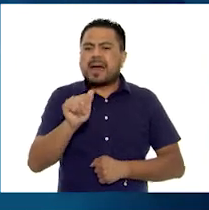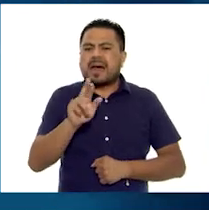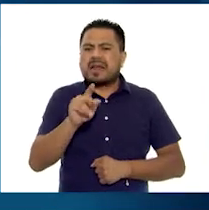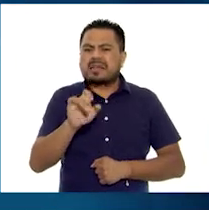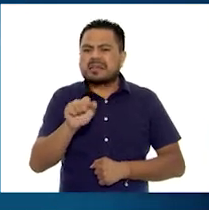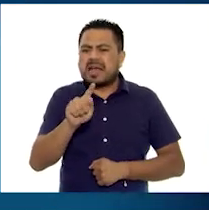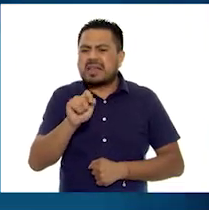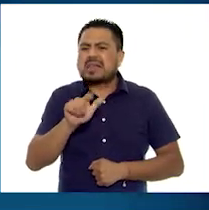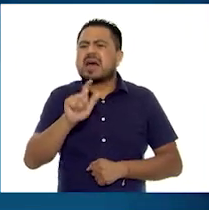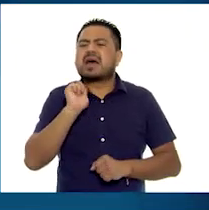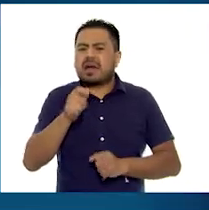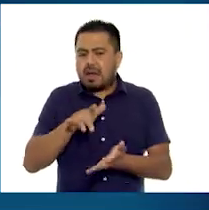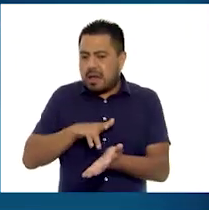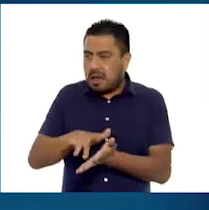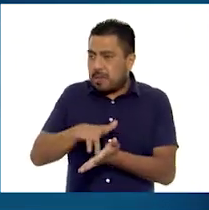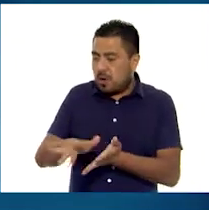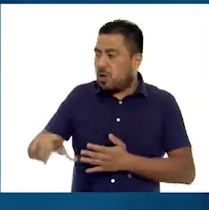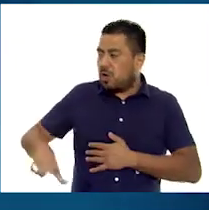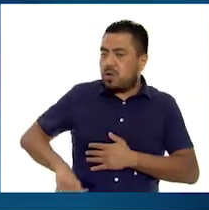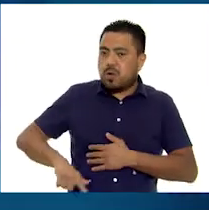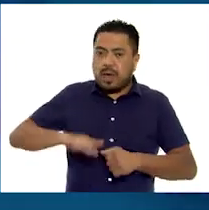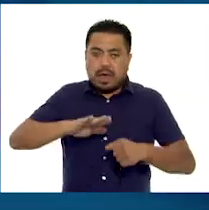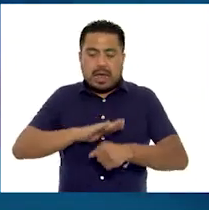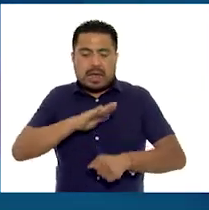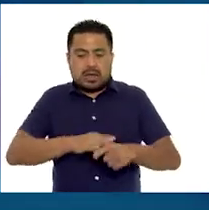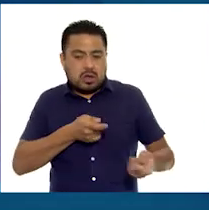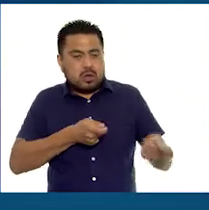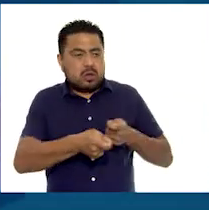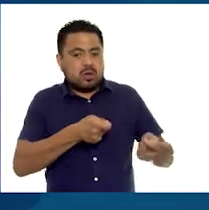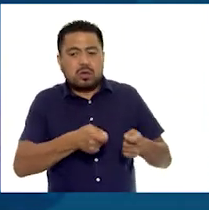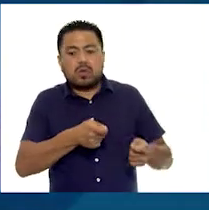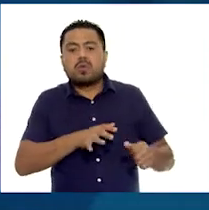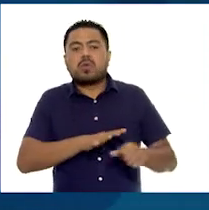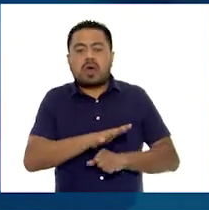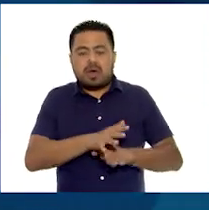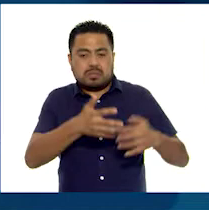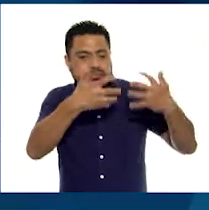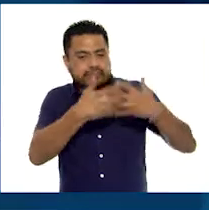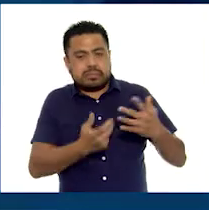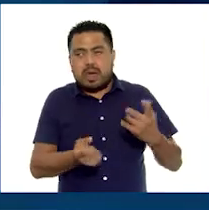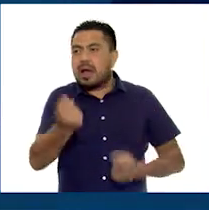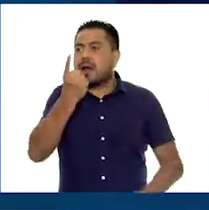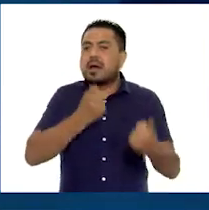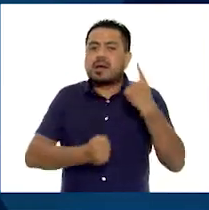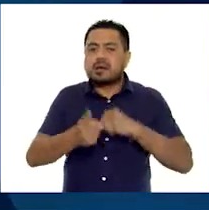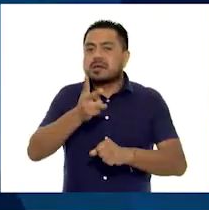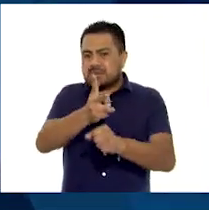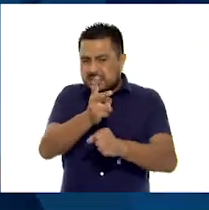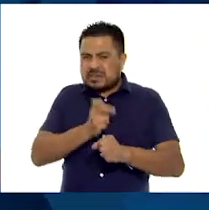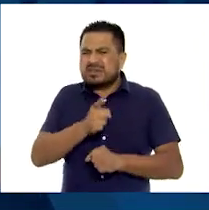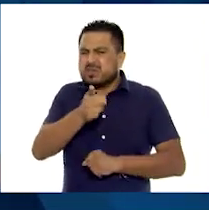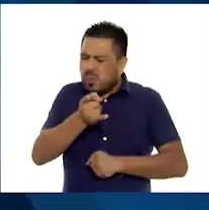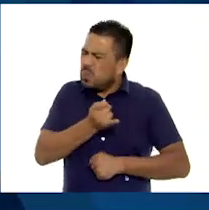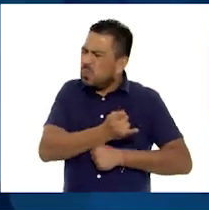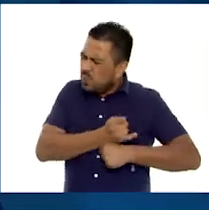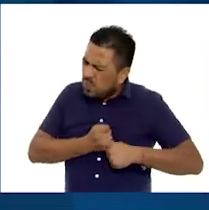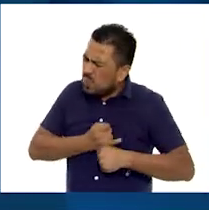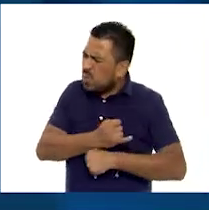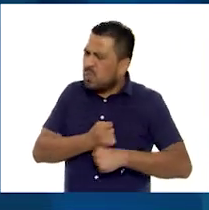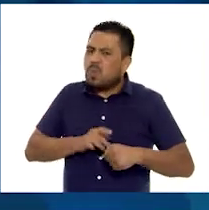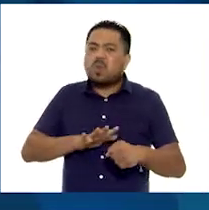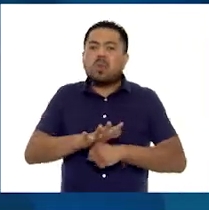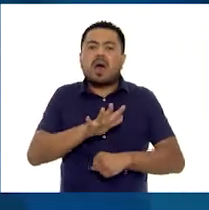organismo que apoya al gobierno a administrar los recursos de determinadas industrias te invitamos a que investigues que